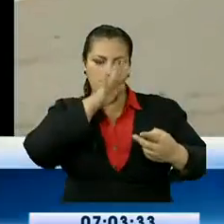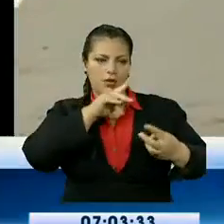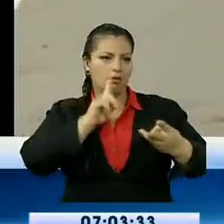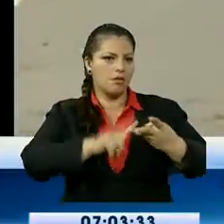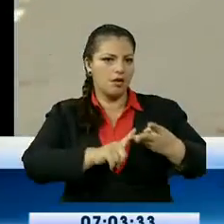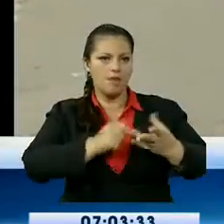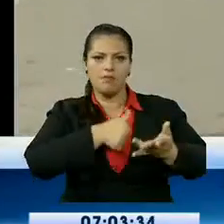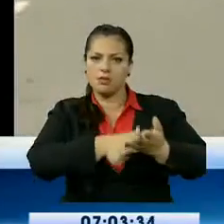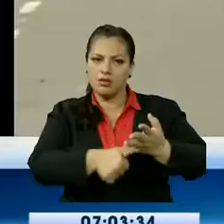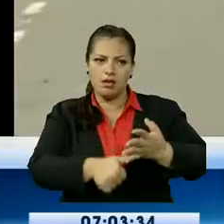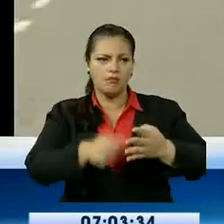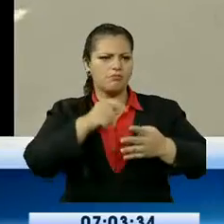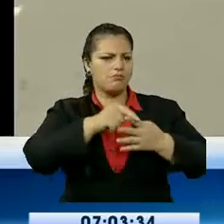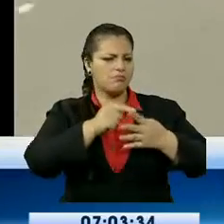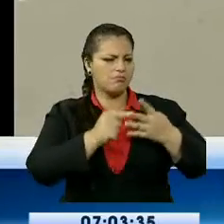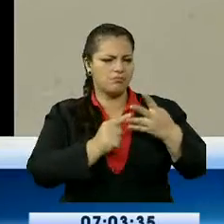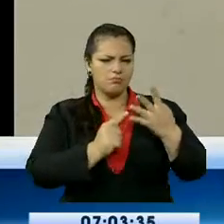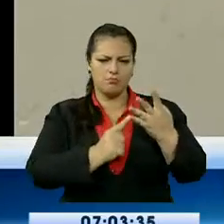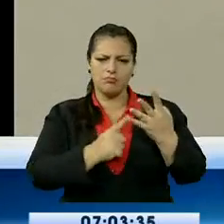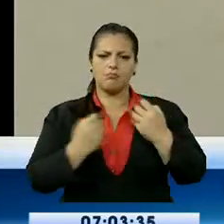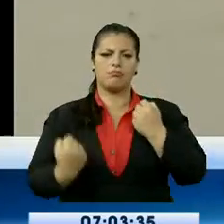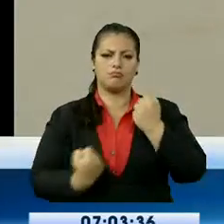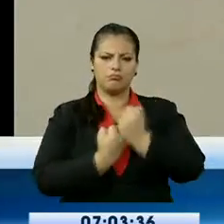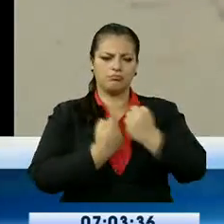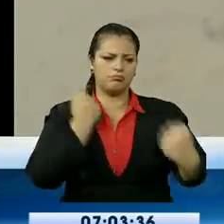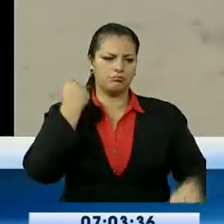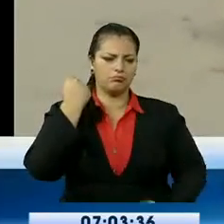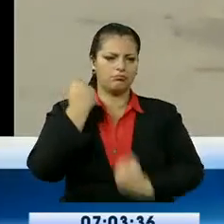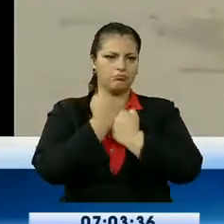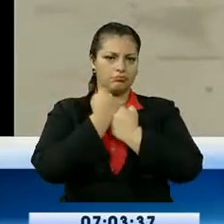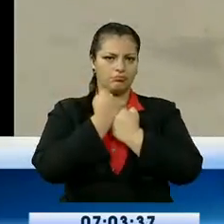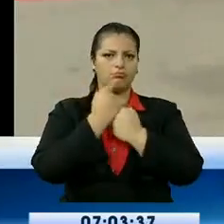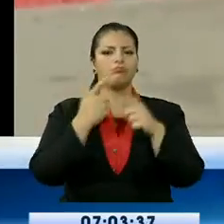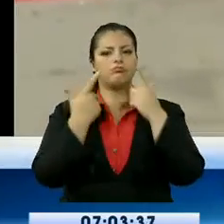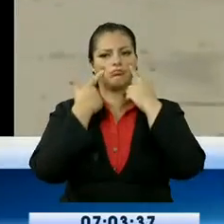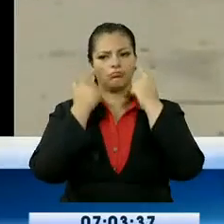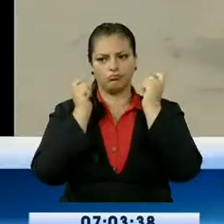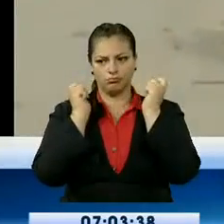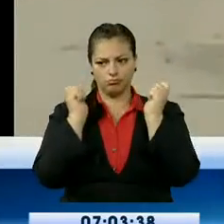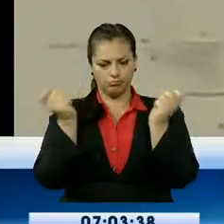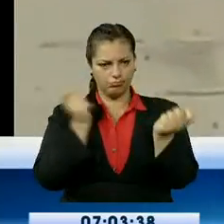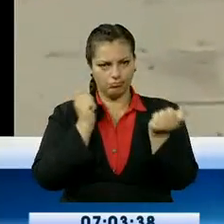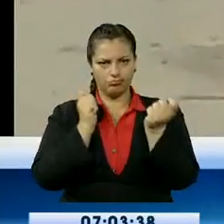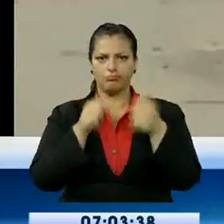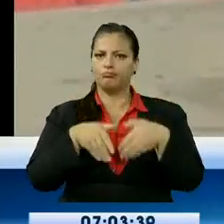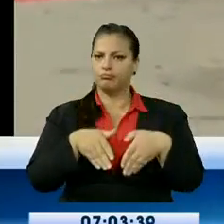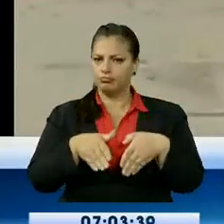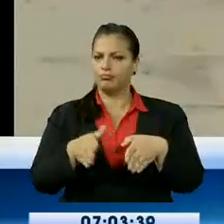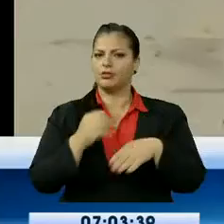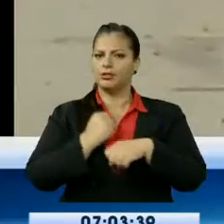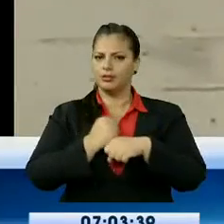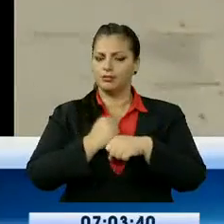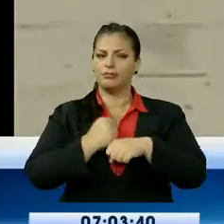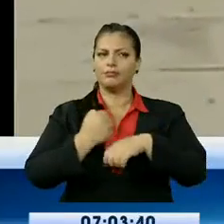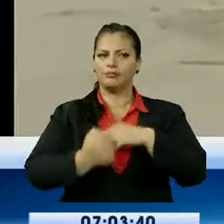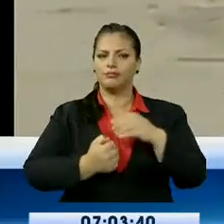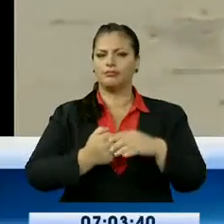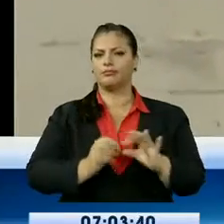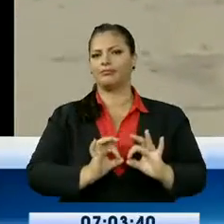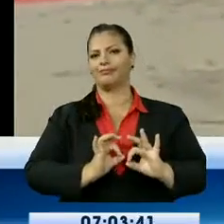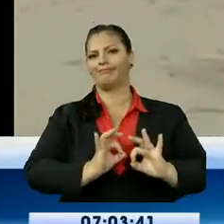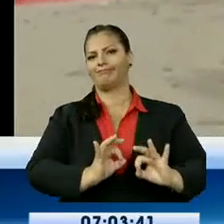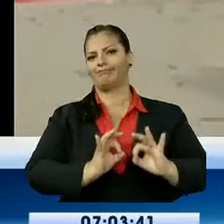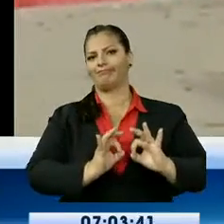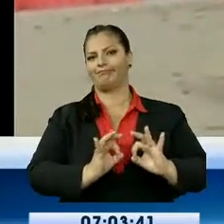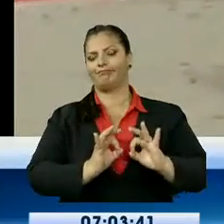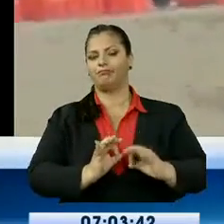caso la Comisión de Tránsito del Ecuador, ha conllevado a que nuestros operativos o nuestros procesos de trabajo sean de manera